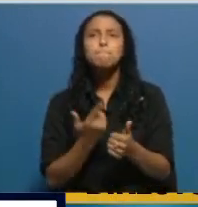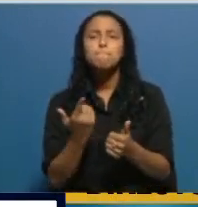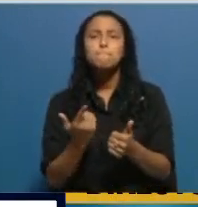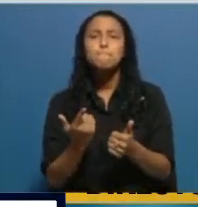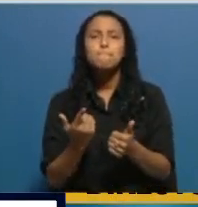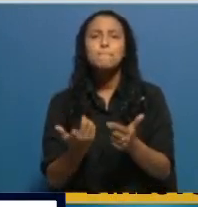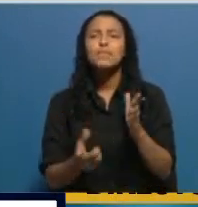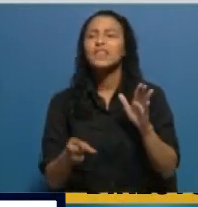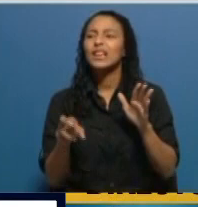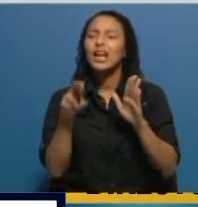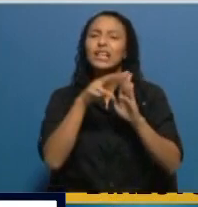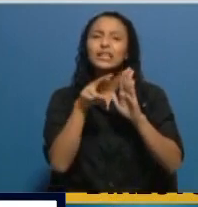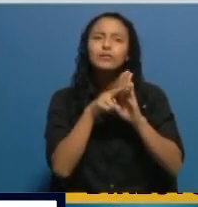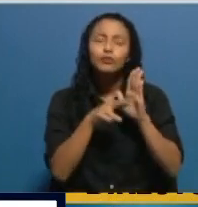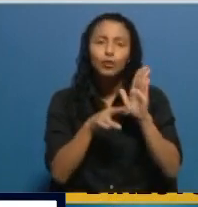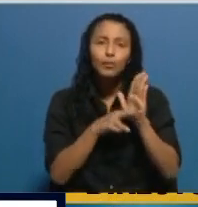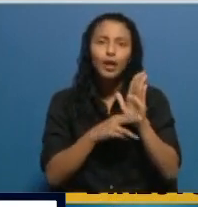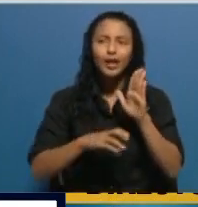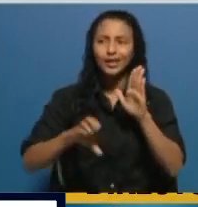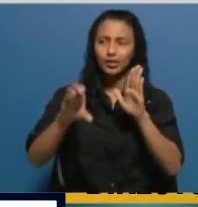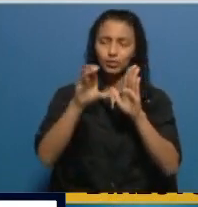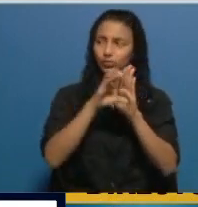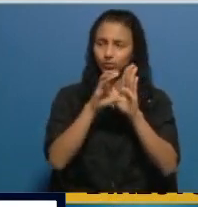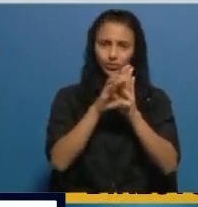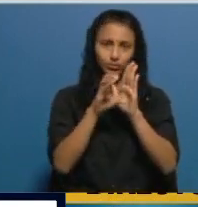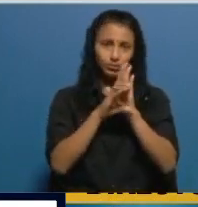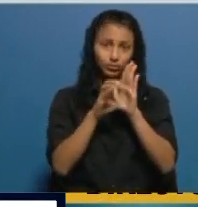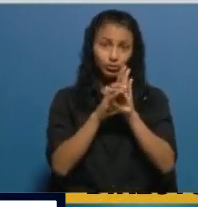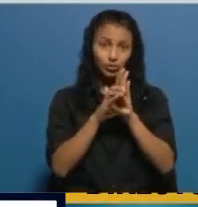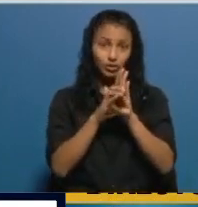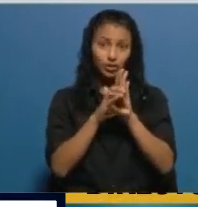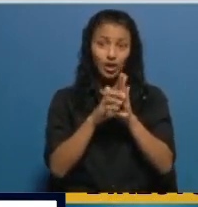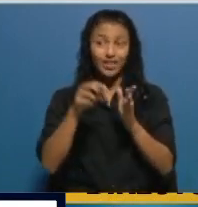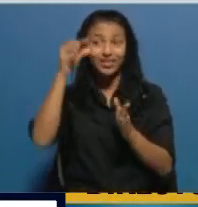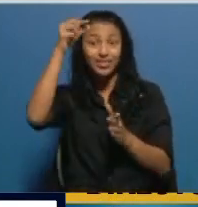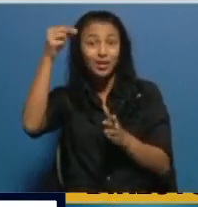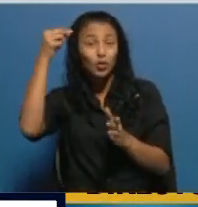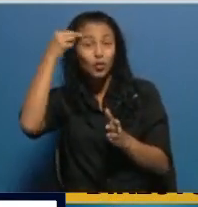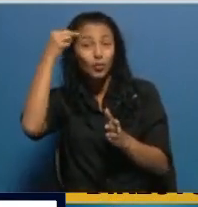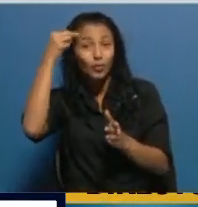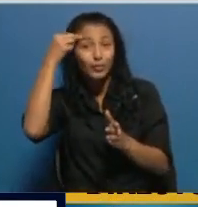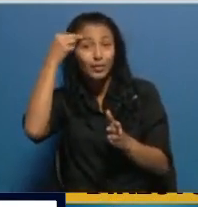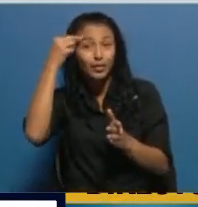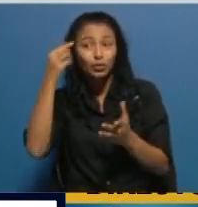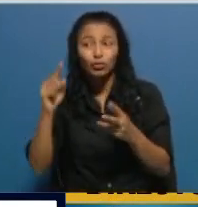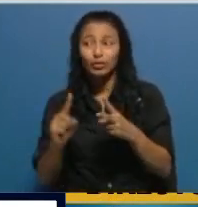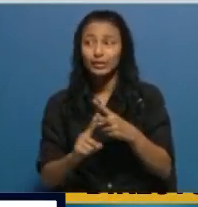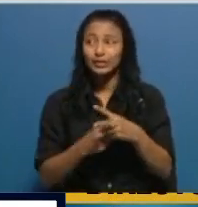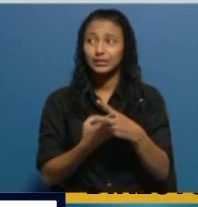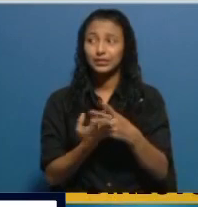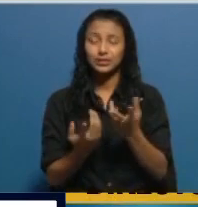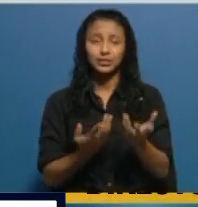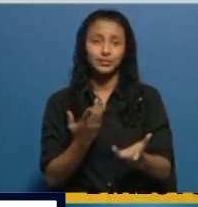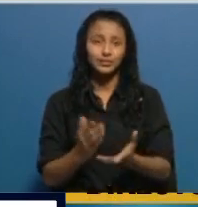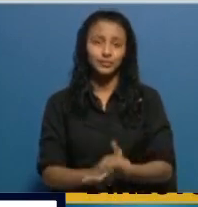reformas a la constitución que el gobierno que inicia en esta fecha decidió llevar adelante